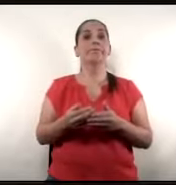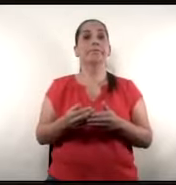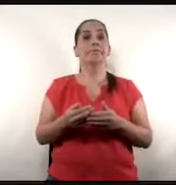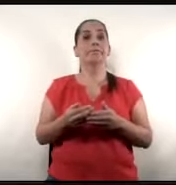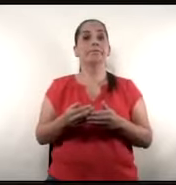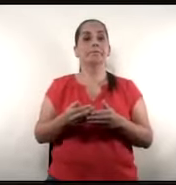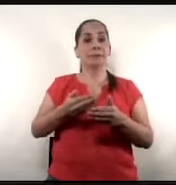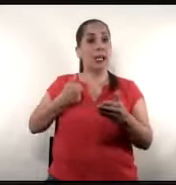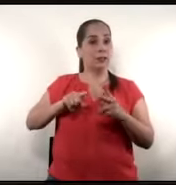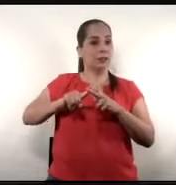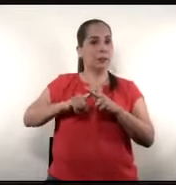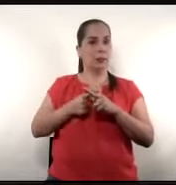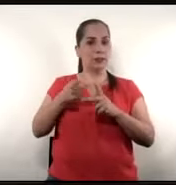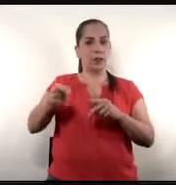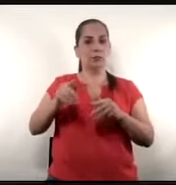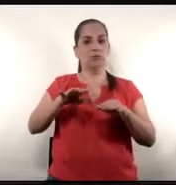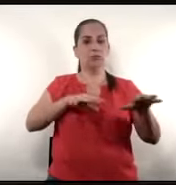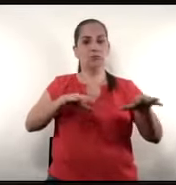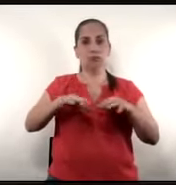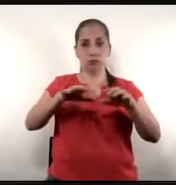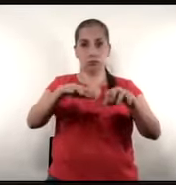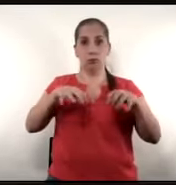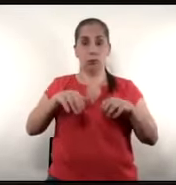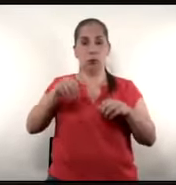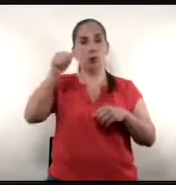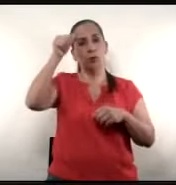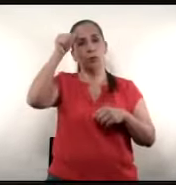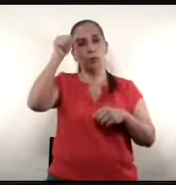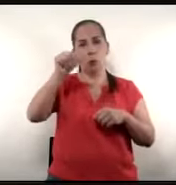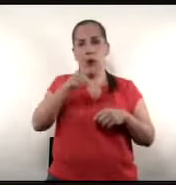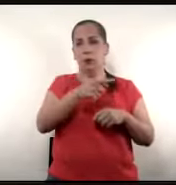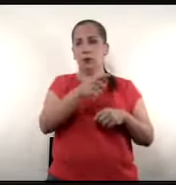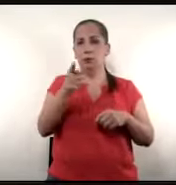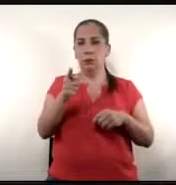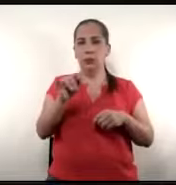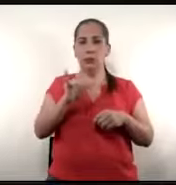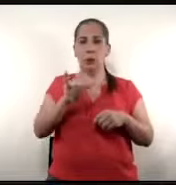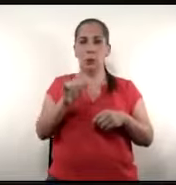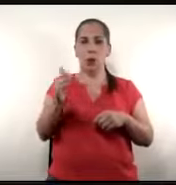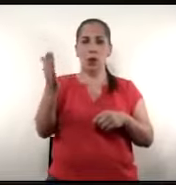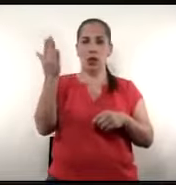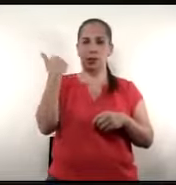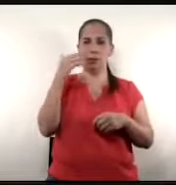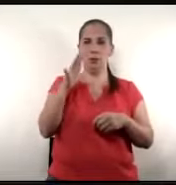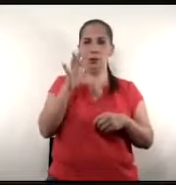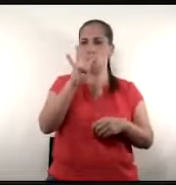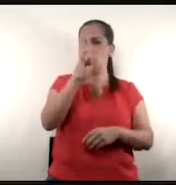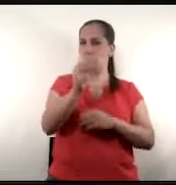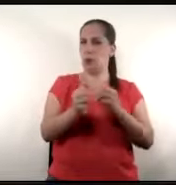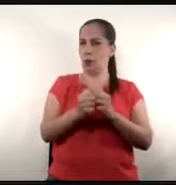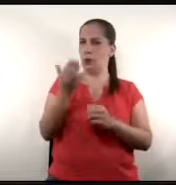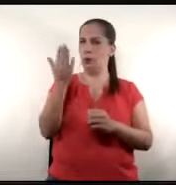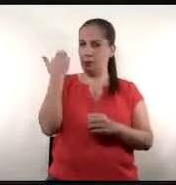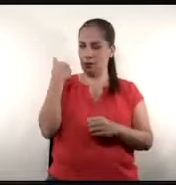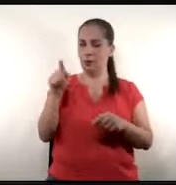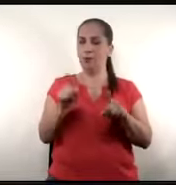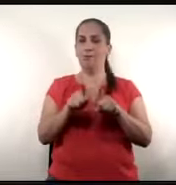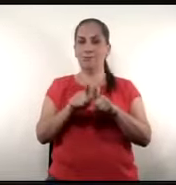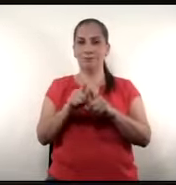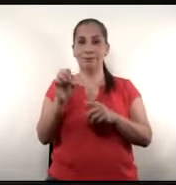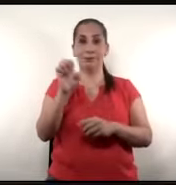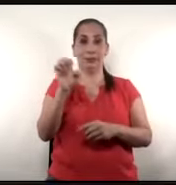para el desarrollo de este foro, les recuerdo que tal y como hicimos hace casi 4 años, en